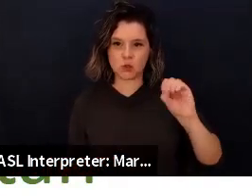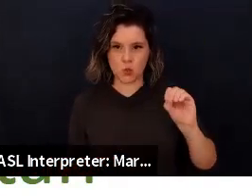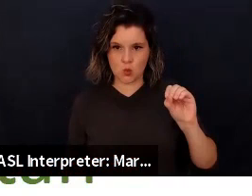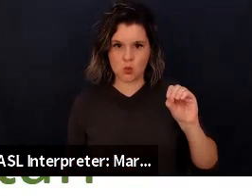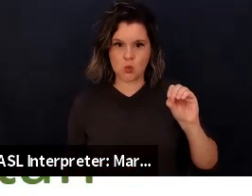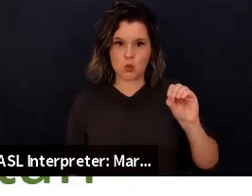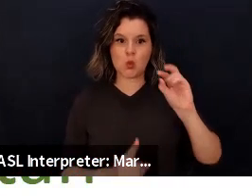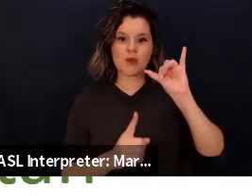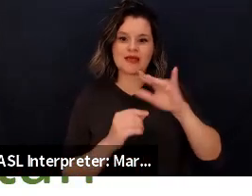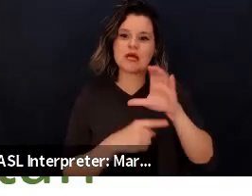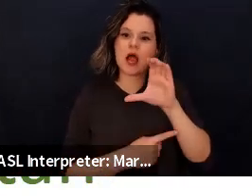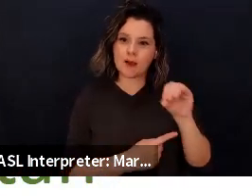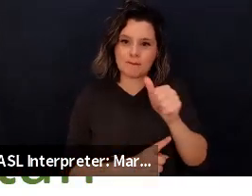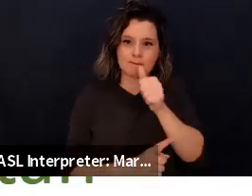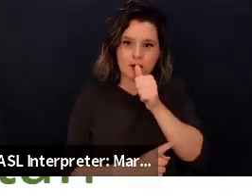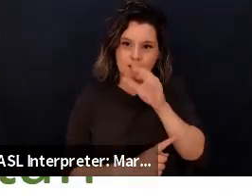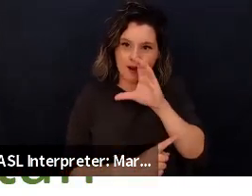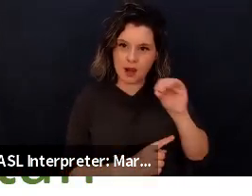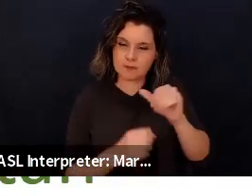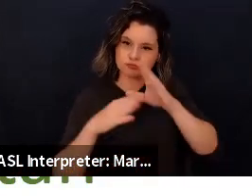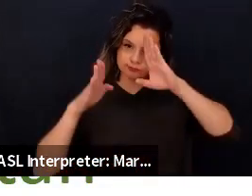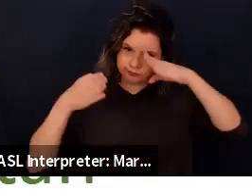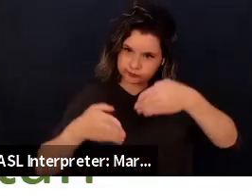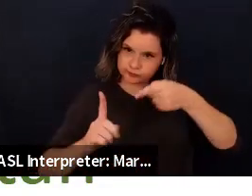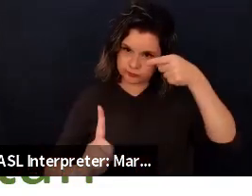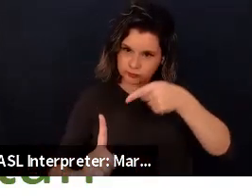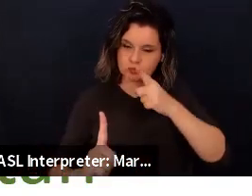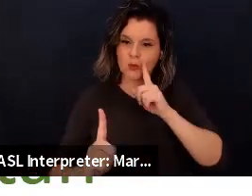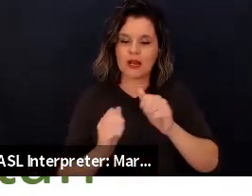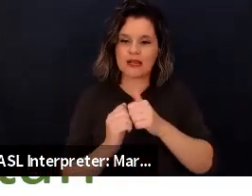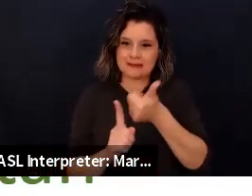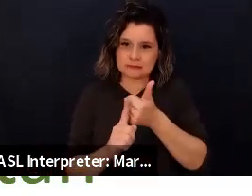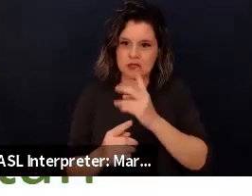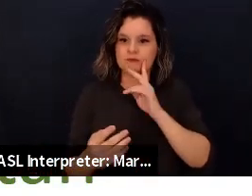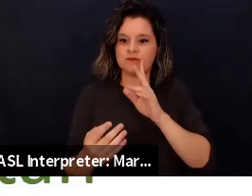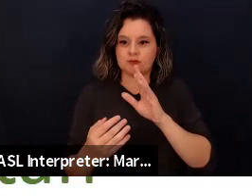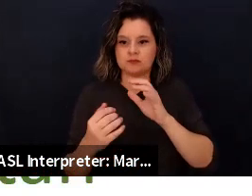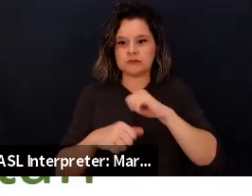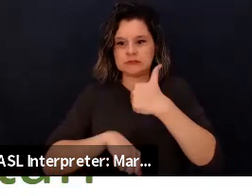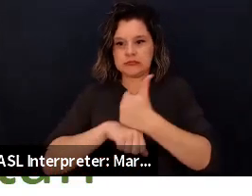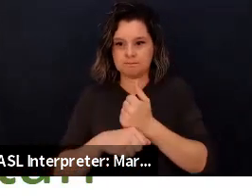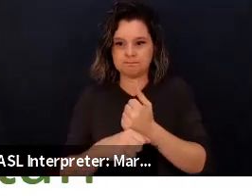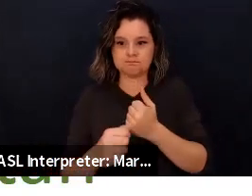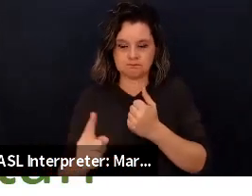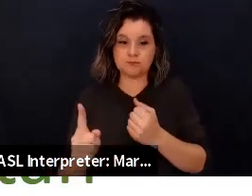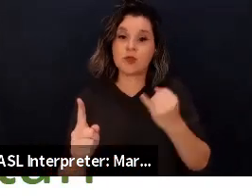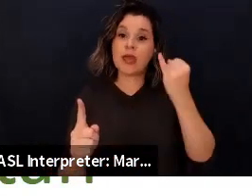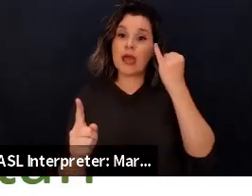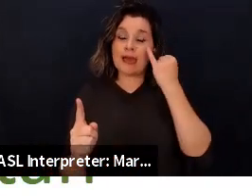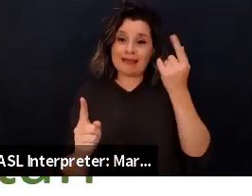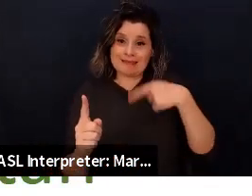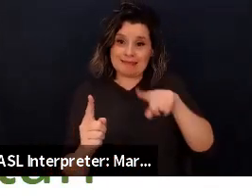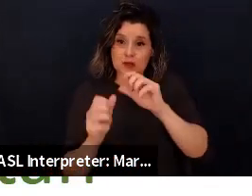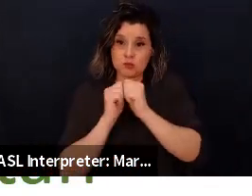una compañía privada que se enfoca solamente en las cárceles privadas. Entonces, ellos juntos quieren